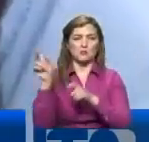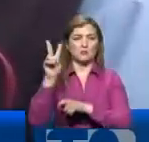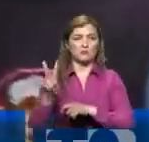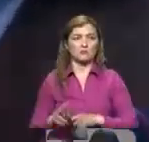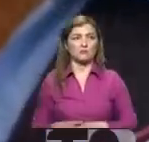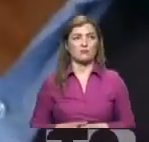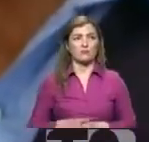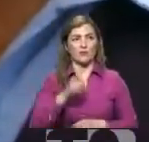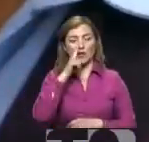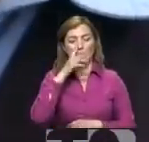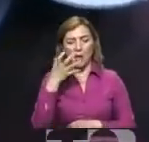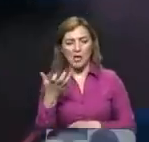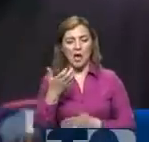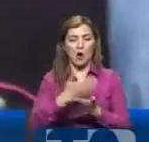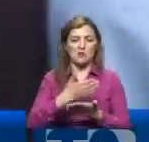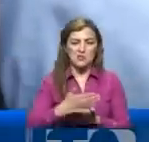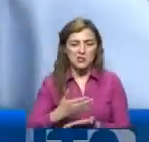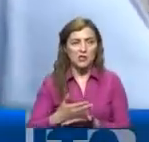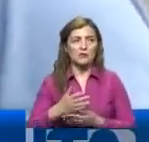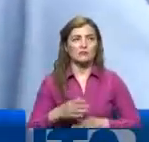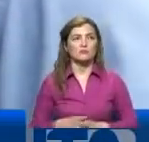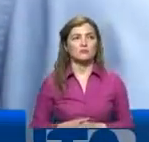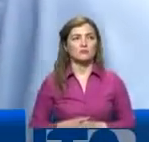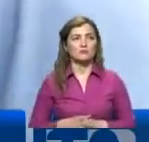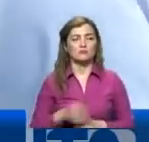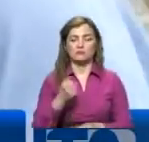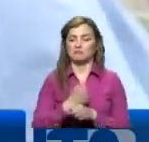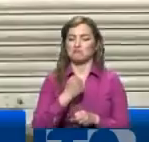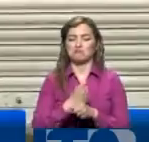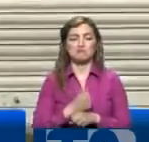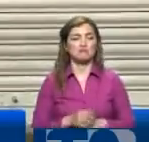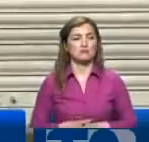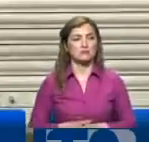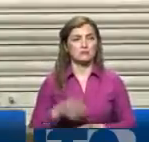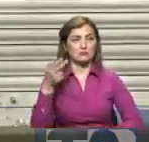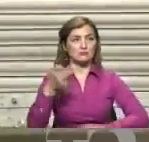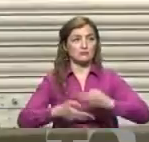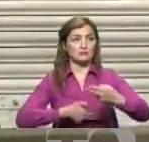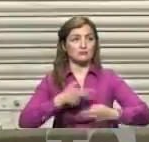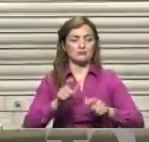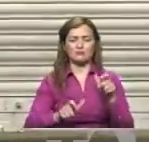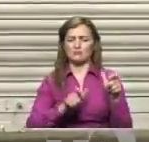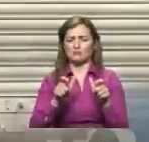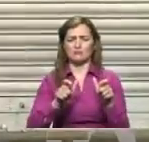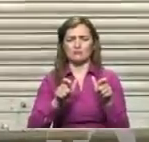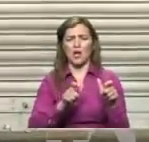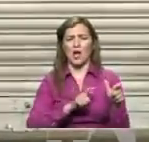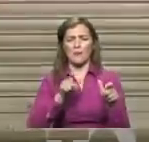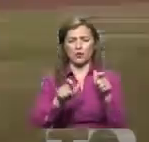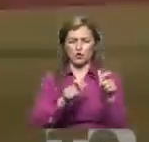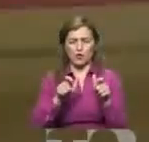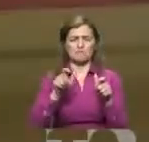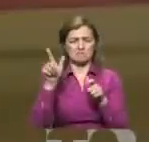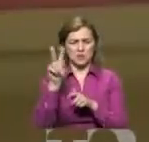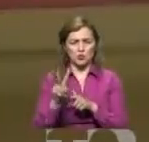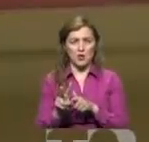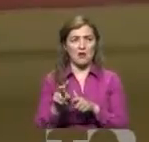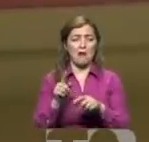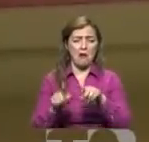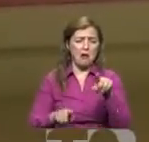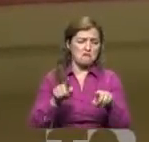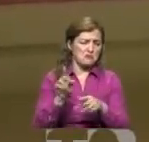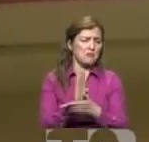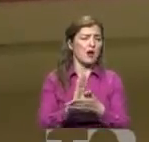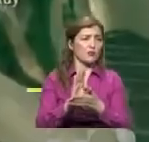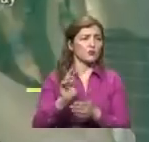están los panaderos, están las cocineras, que también trabajan por eso. Los negocios de migrantes venezolanos se han concentrado en varios barrios del